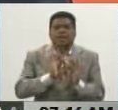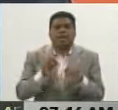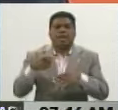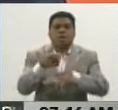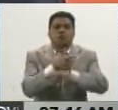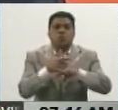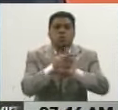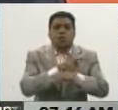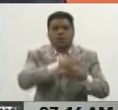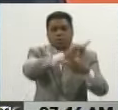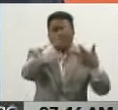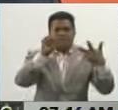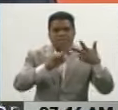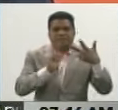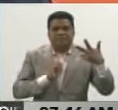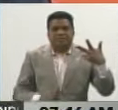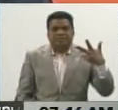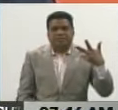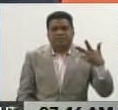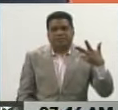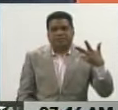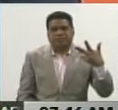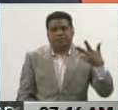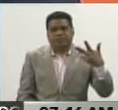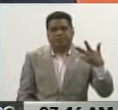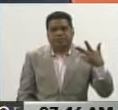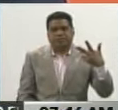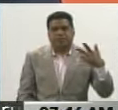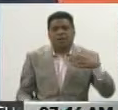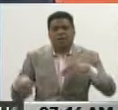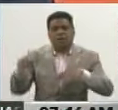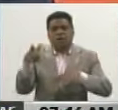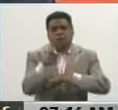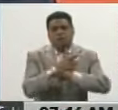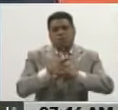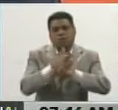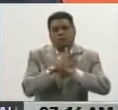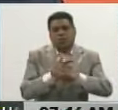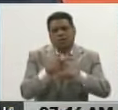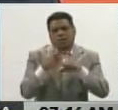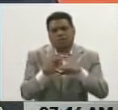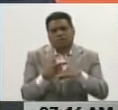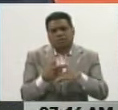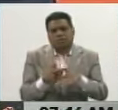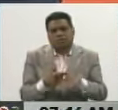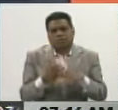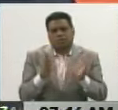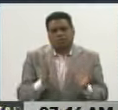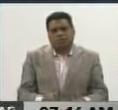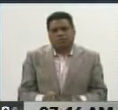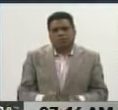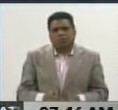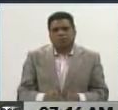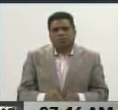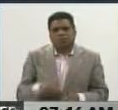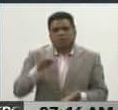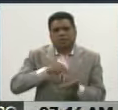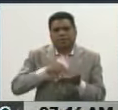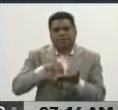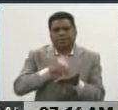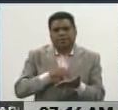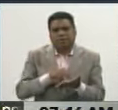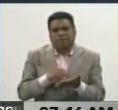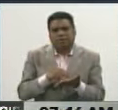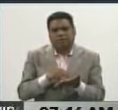En tercer lugar, el desgobernador de Miranda, que justificó las guarimbas y la violencia contra Venezuela, que en